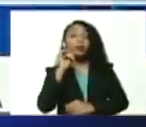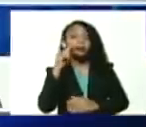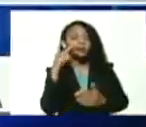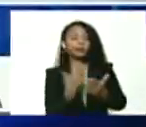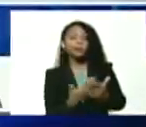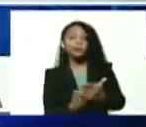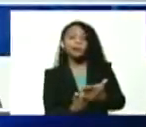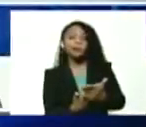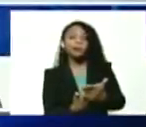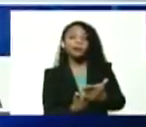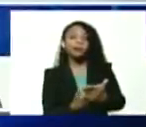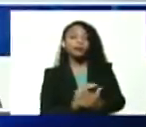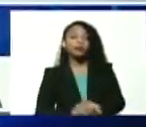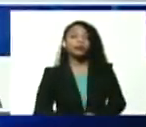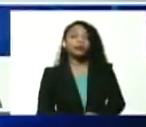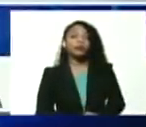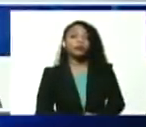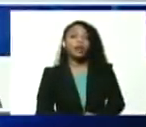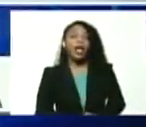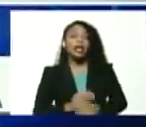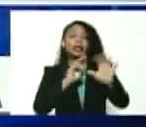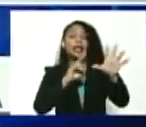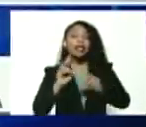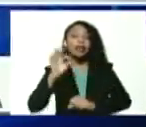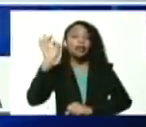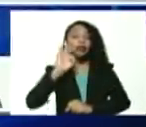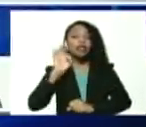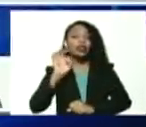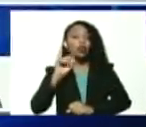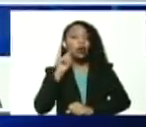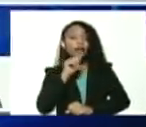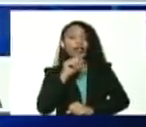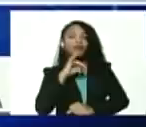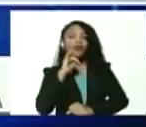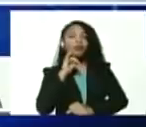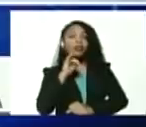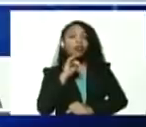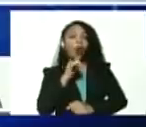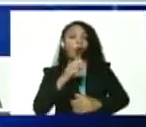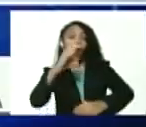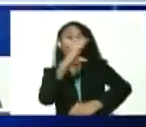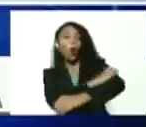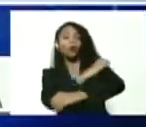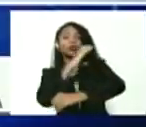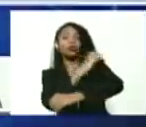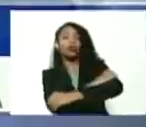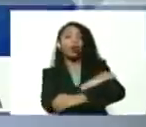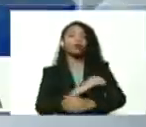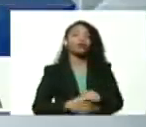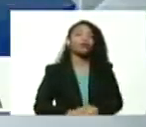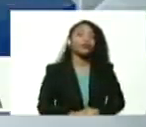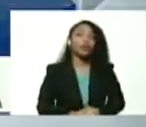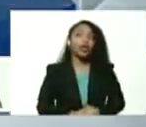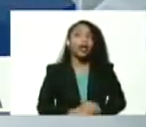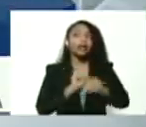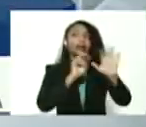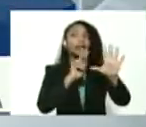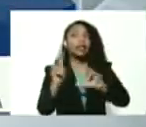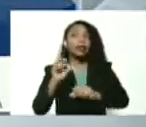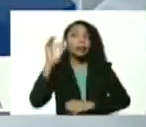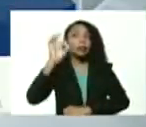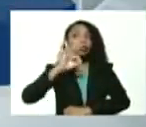verificadas, el 70% son noticias opositoras. El